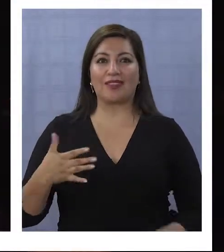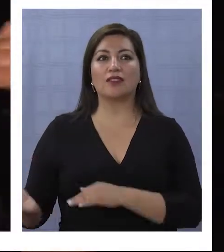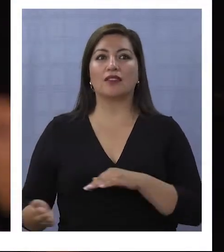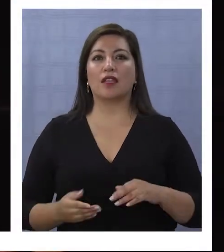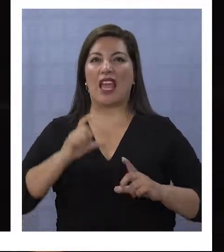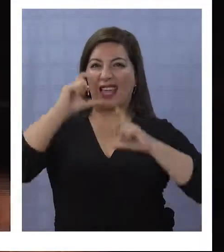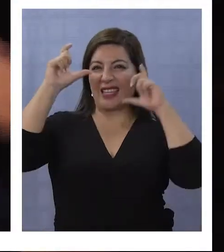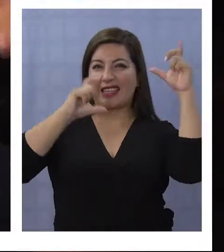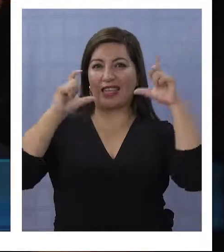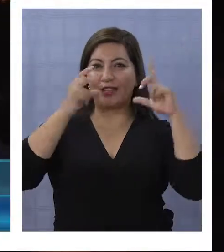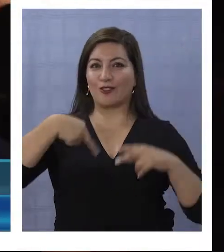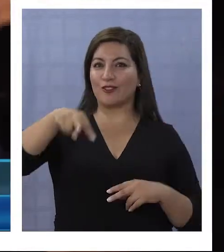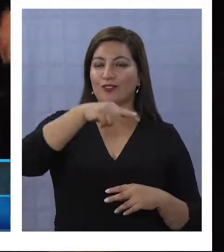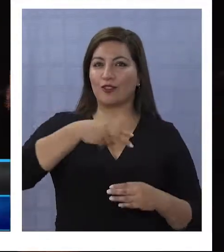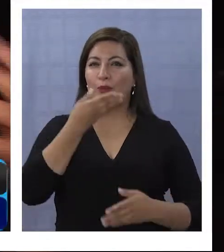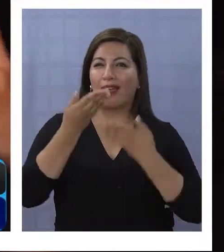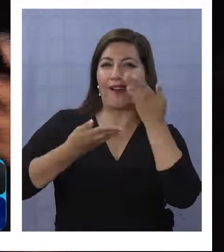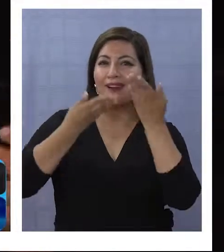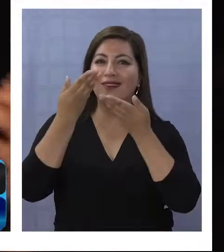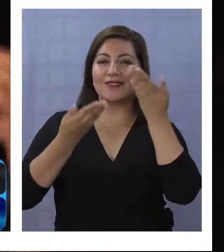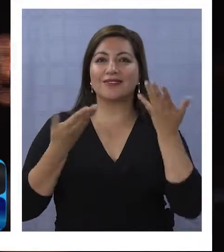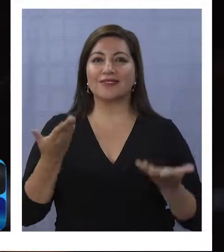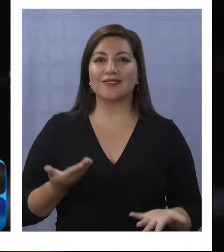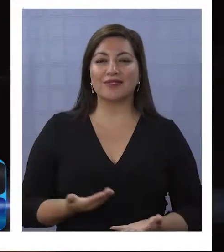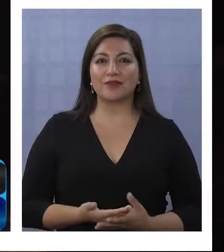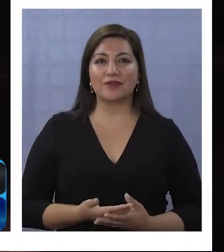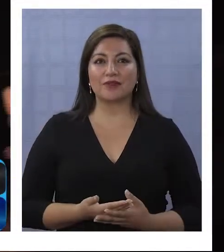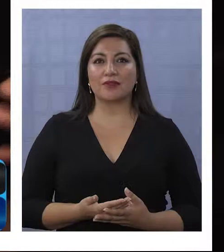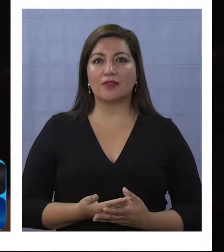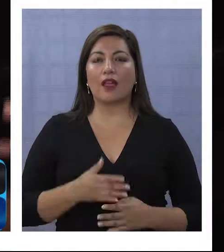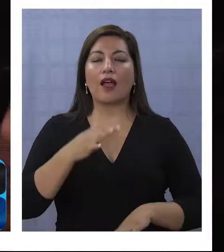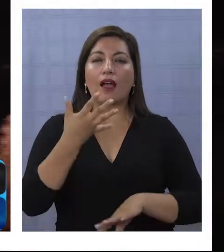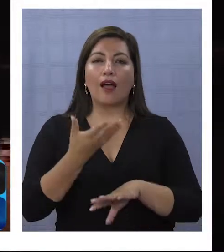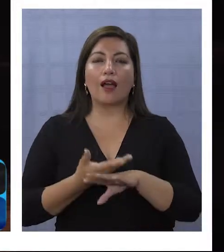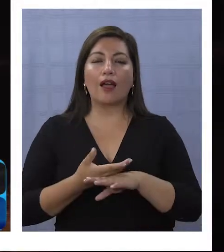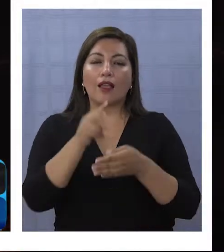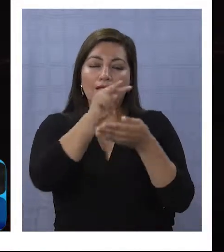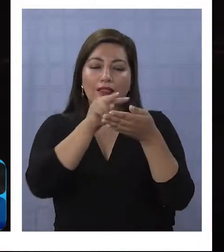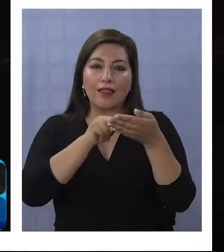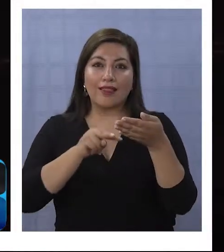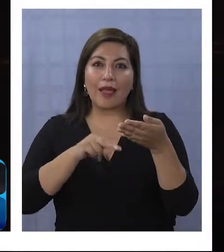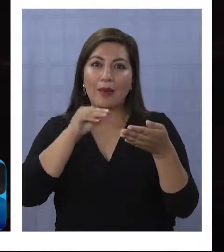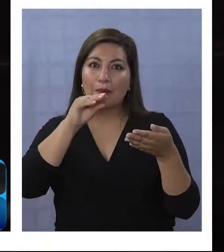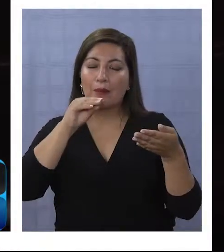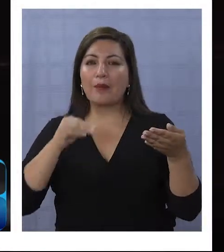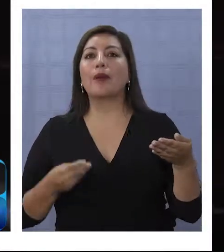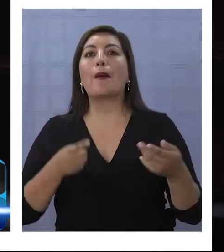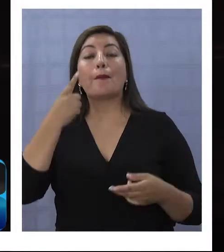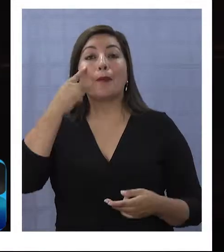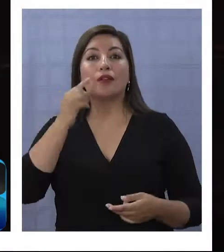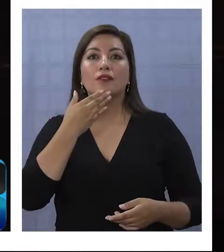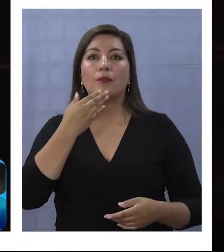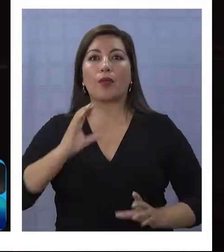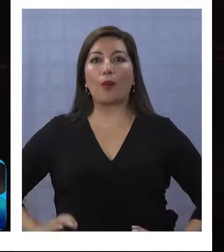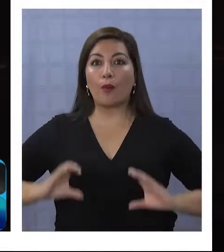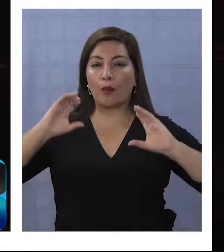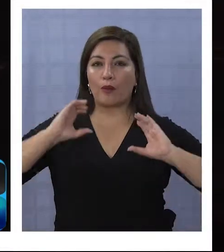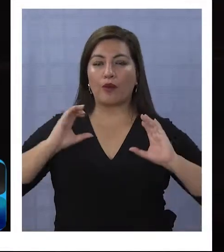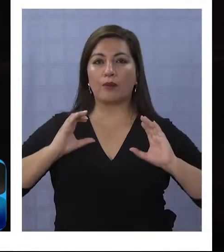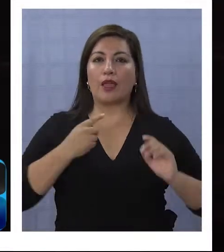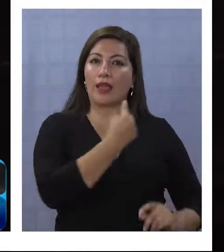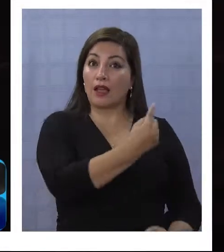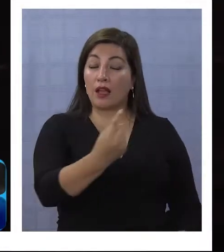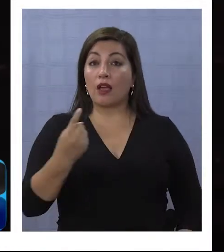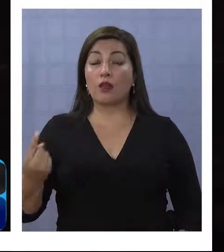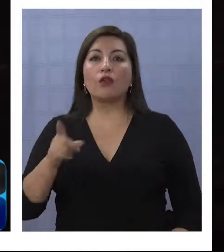O sea, hasta cantamos, hay mucho texto, pero se nota que trabajamos desde el cuerpo siempre, porque cada